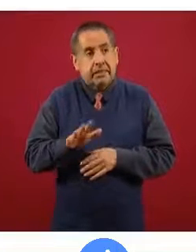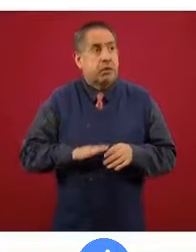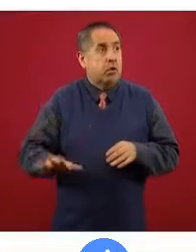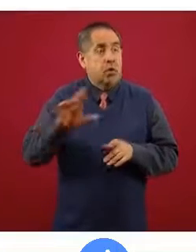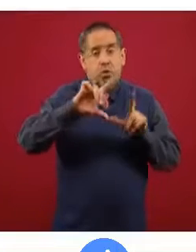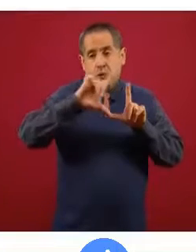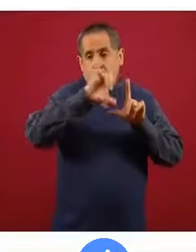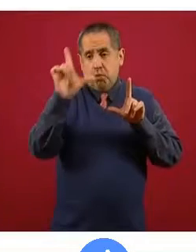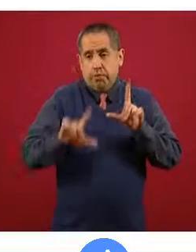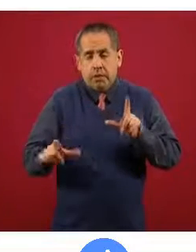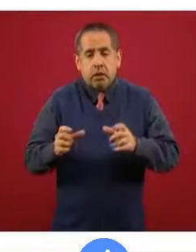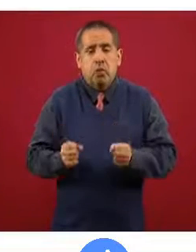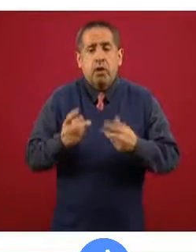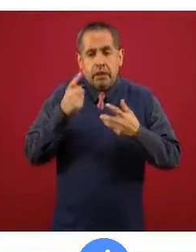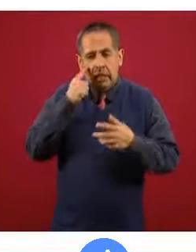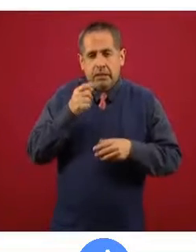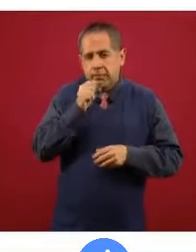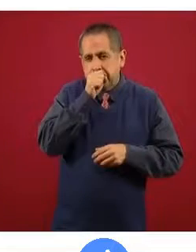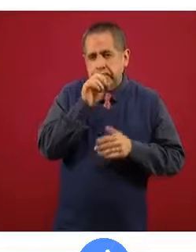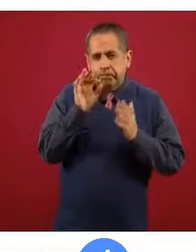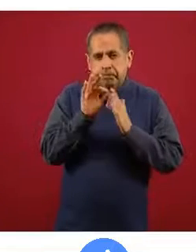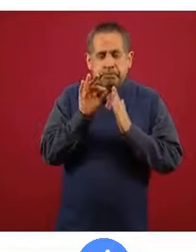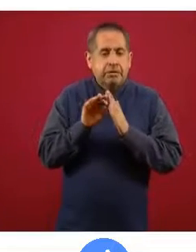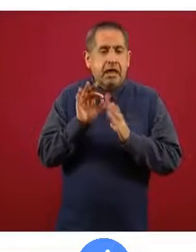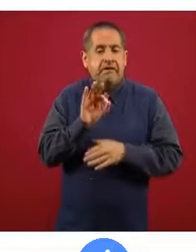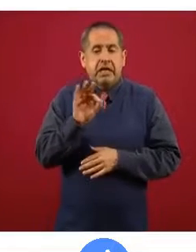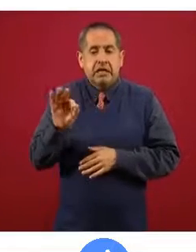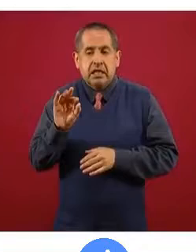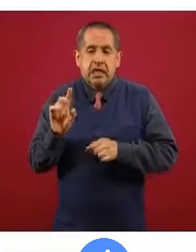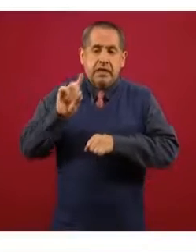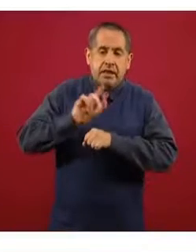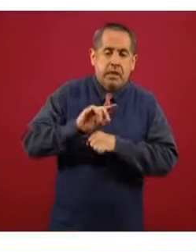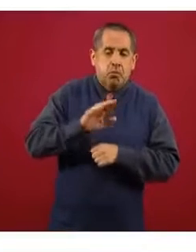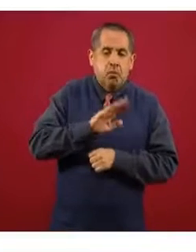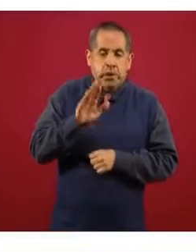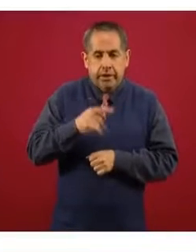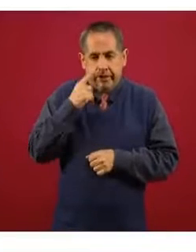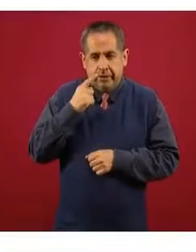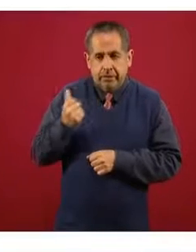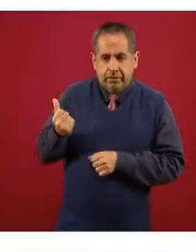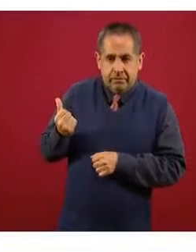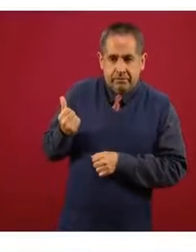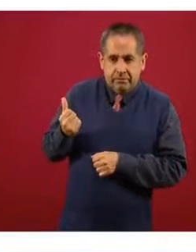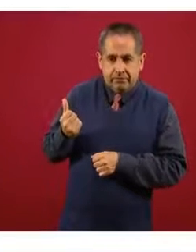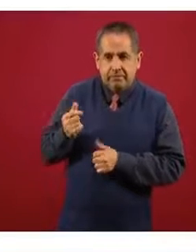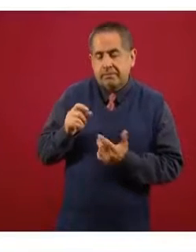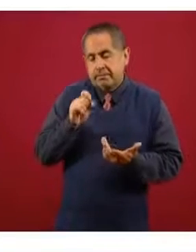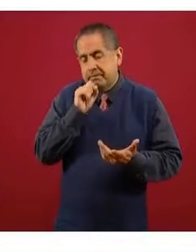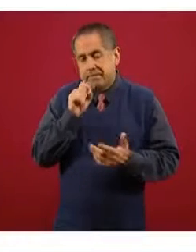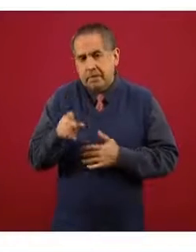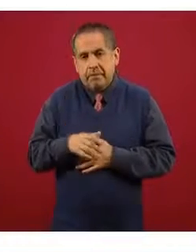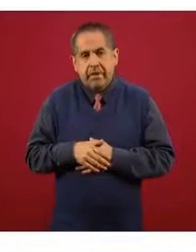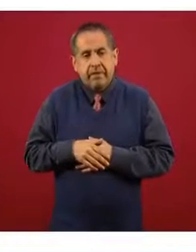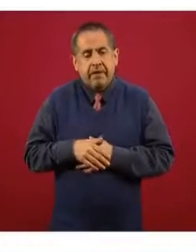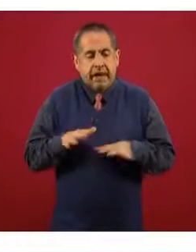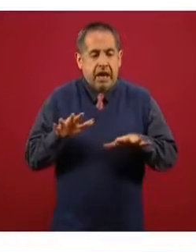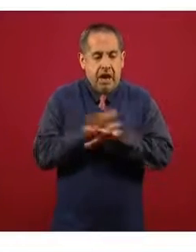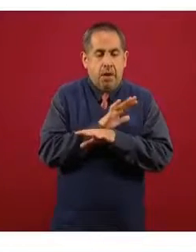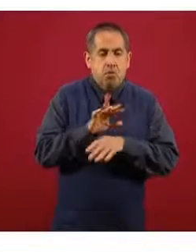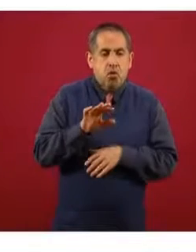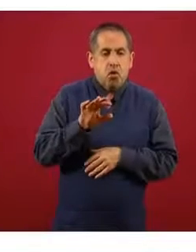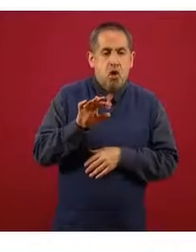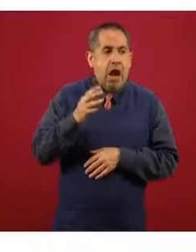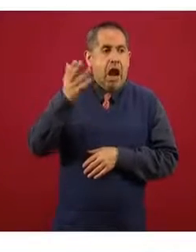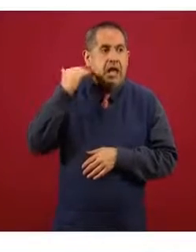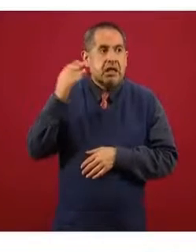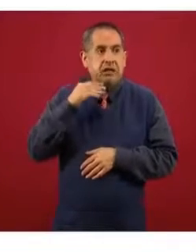país. Aquí están ahora graficadas por fecha de defunción, y podemos también ver que el cambio porcentual de esa velocidad